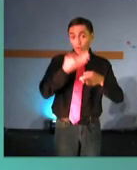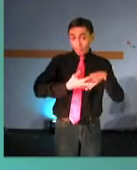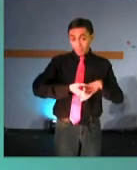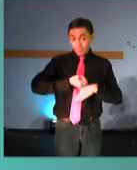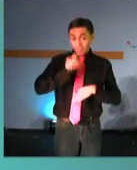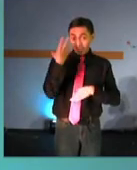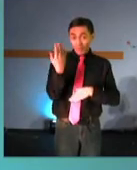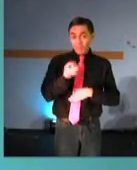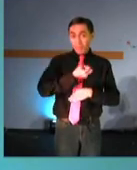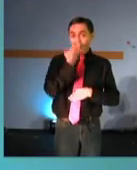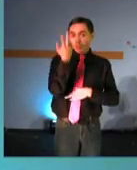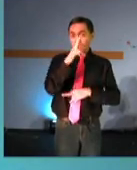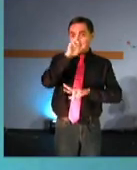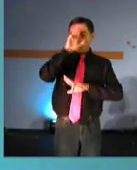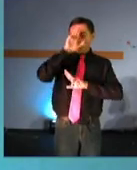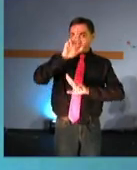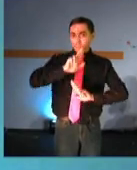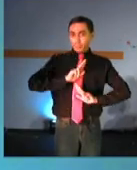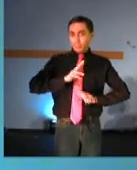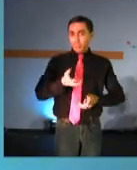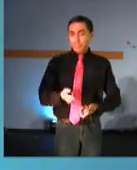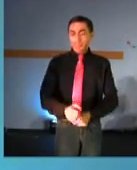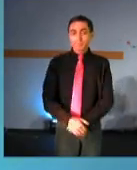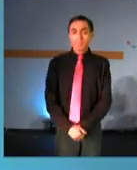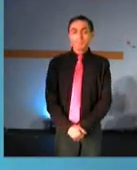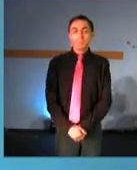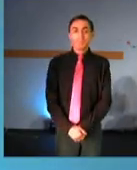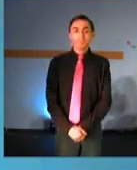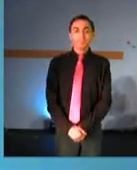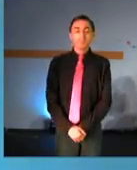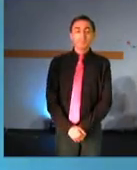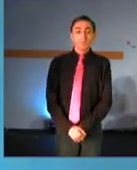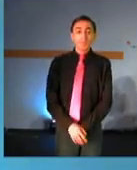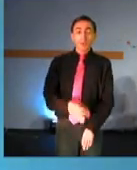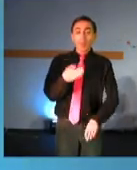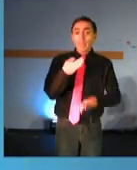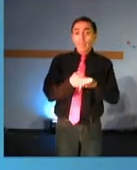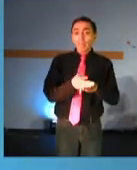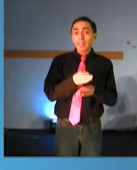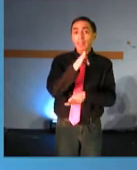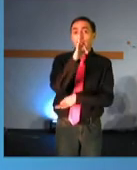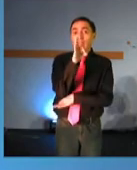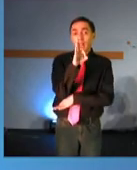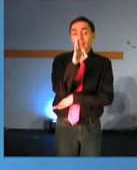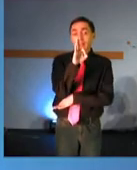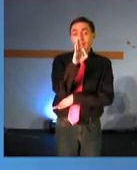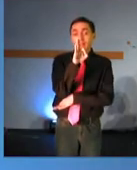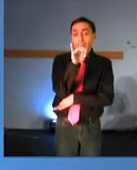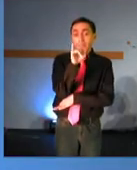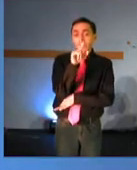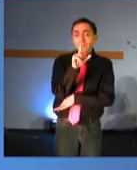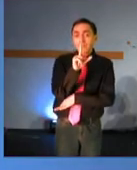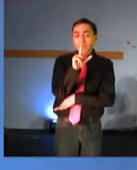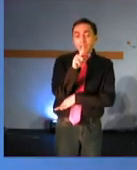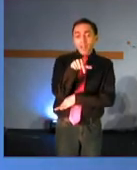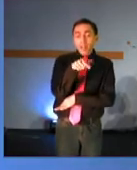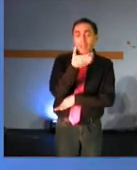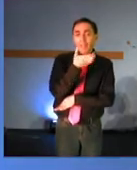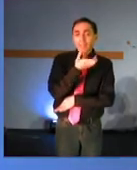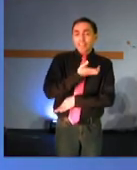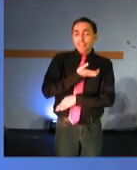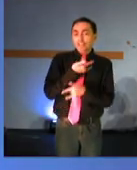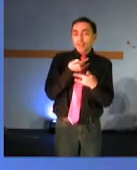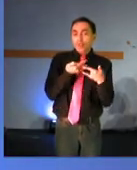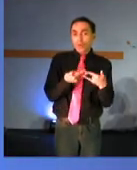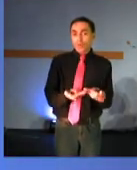honra estar en la Feria Internacional del Libro del Zócalo. Es para